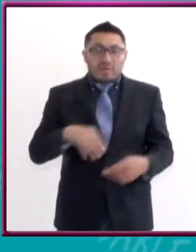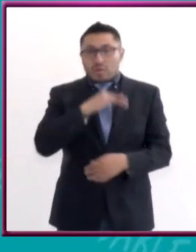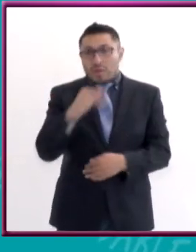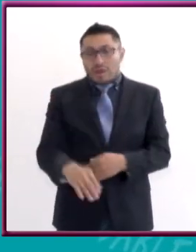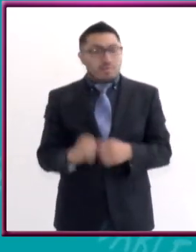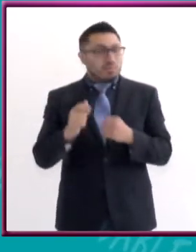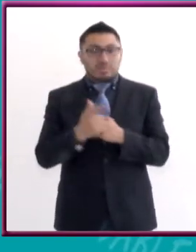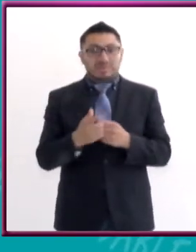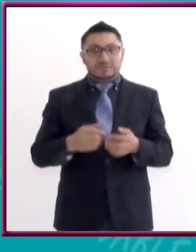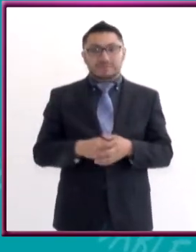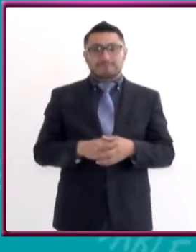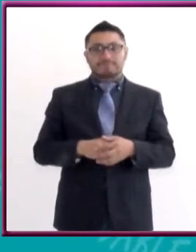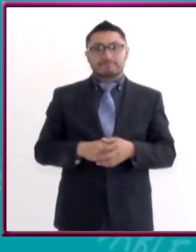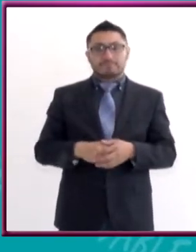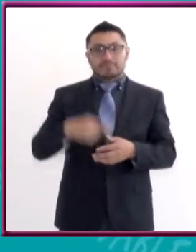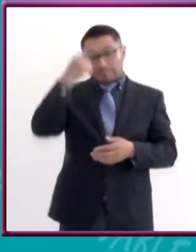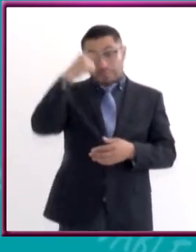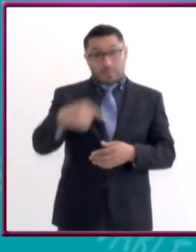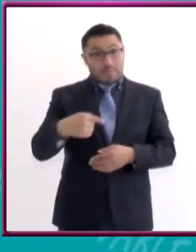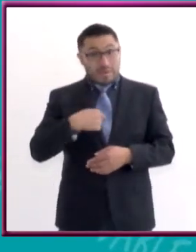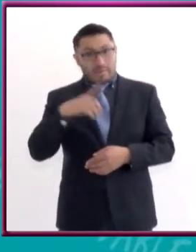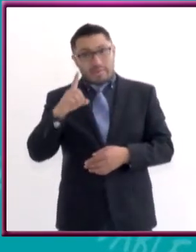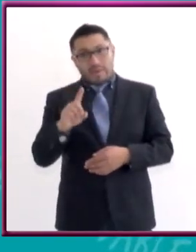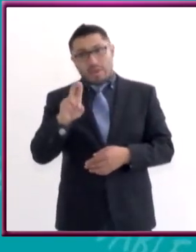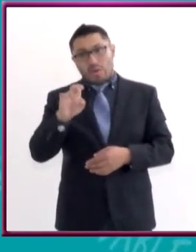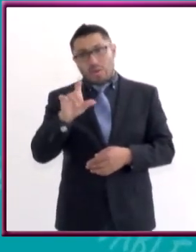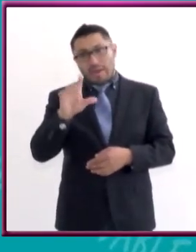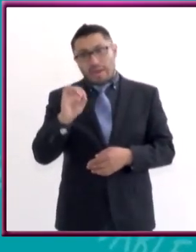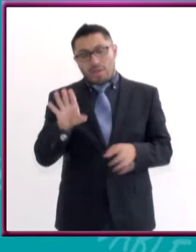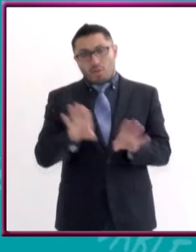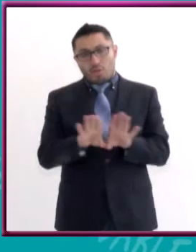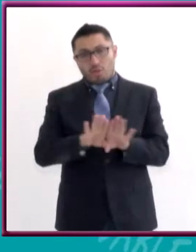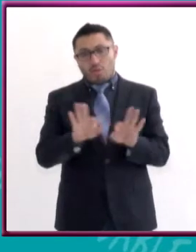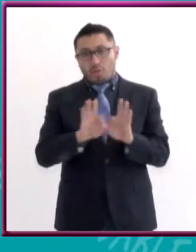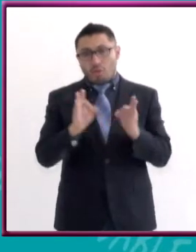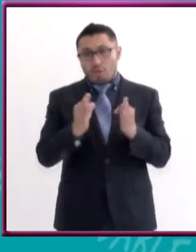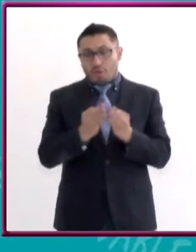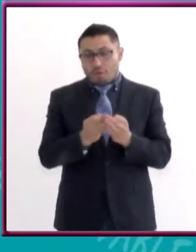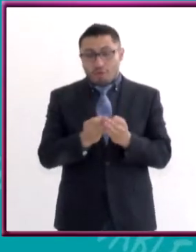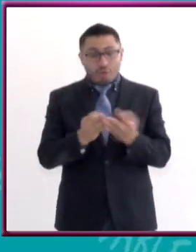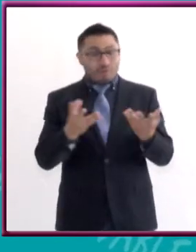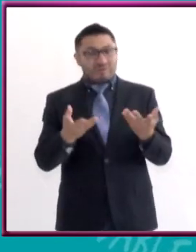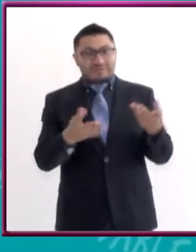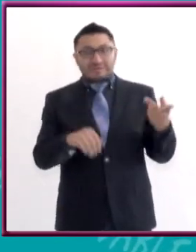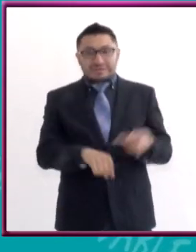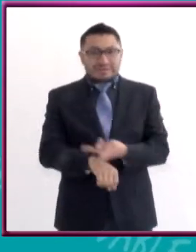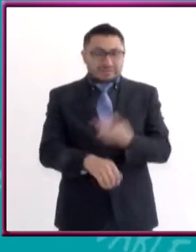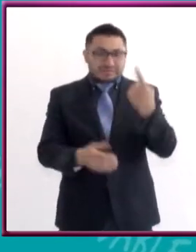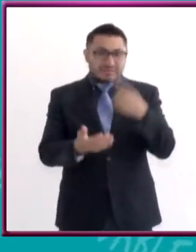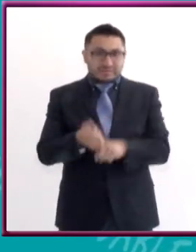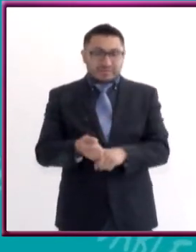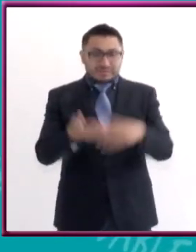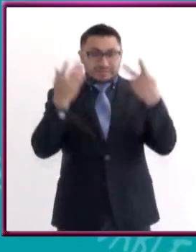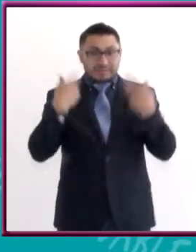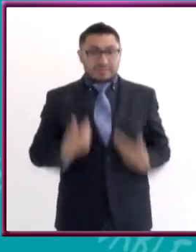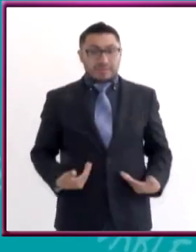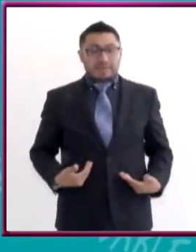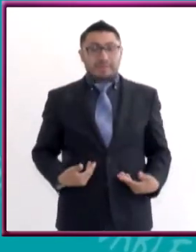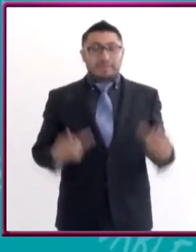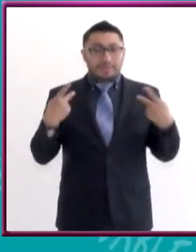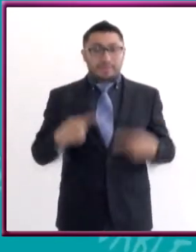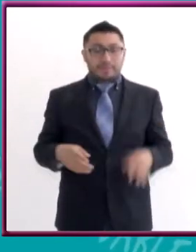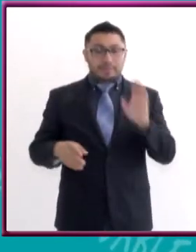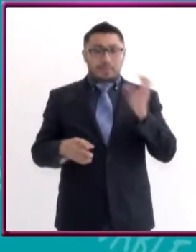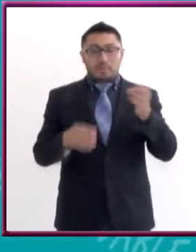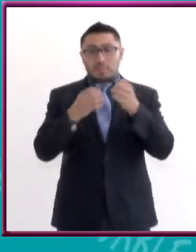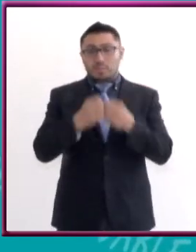querido o amado. Para mí el duelo o estar en duelo es un proceso de asimilación que pasa el ser humano cuando tiene una